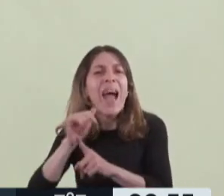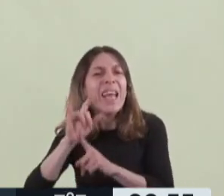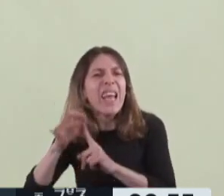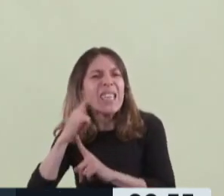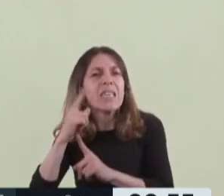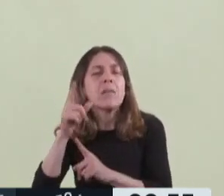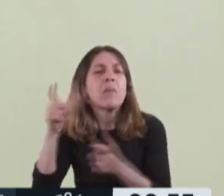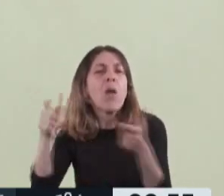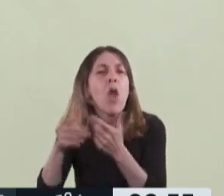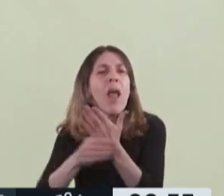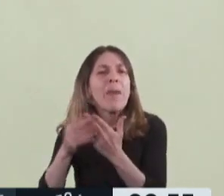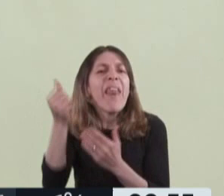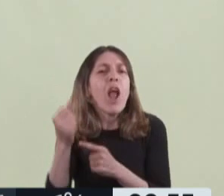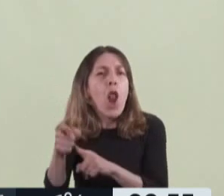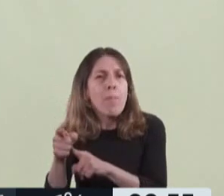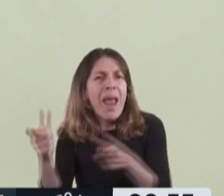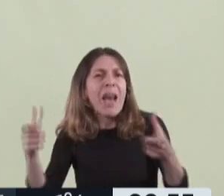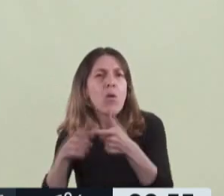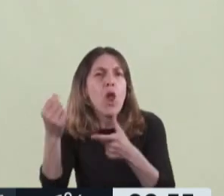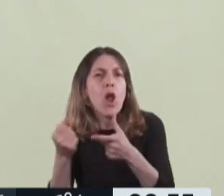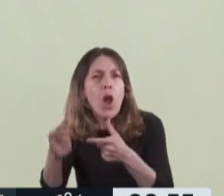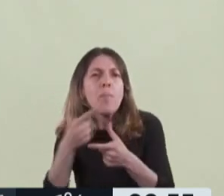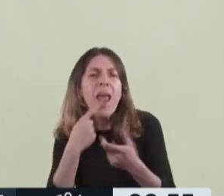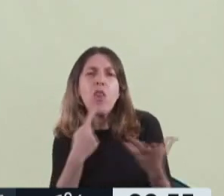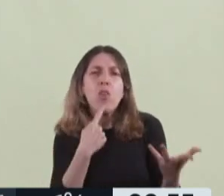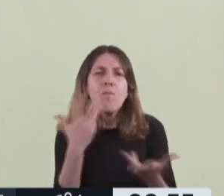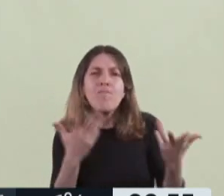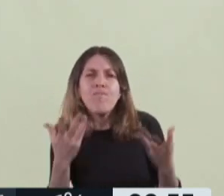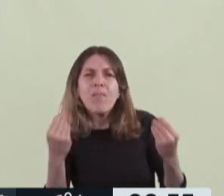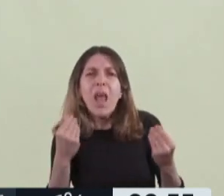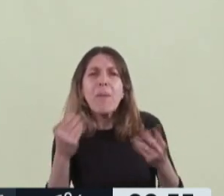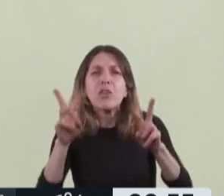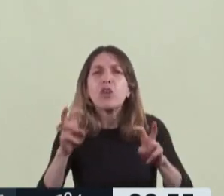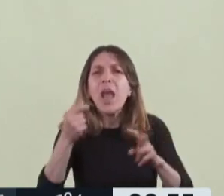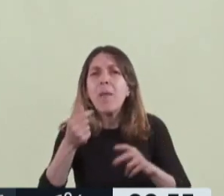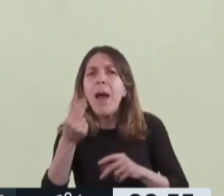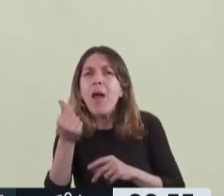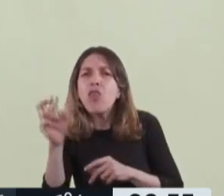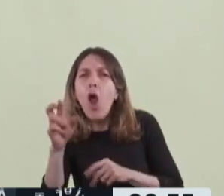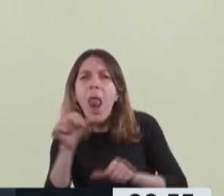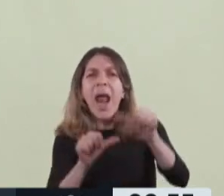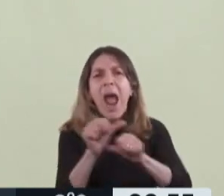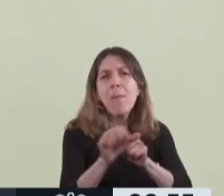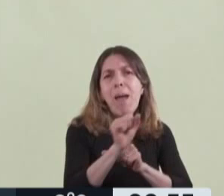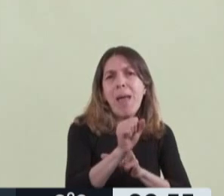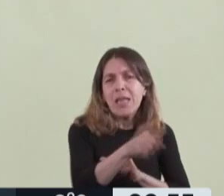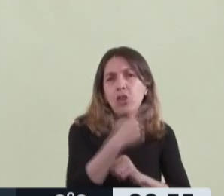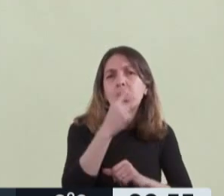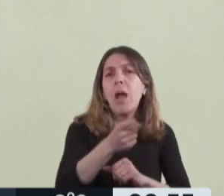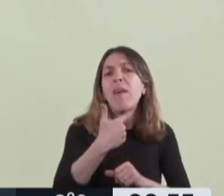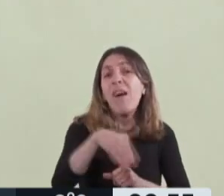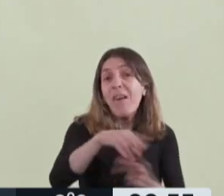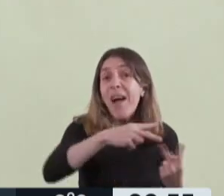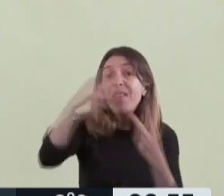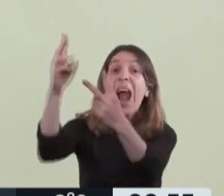reunión de gabinete sobre la situación económica esta incertidumbre por la brecha cambiaria y además si va a viajar a